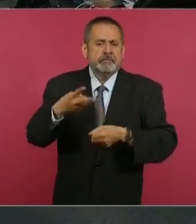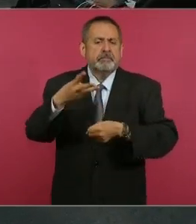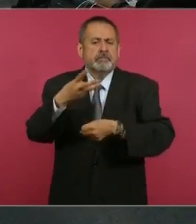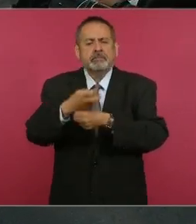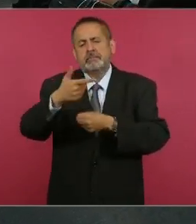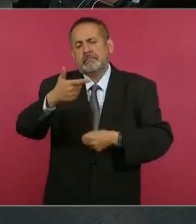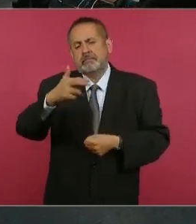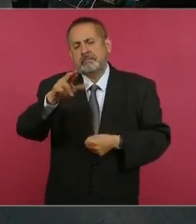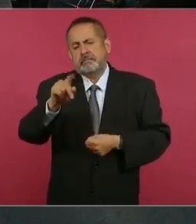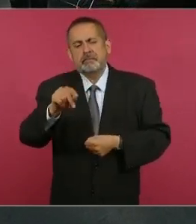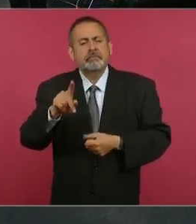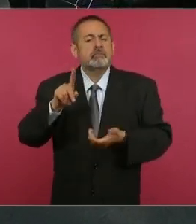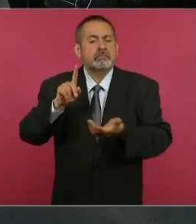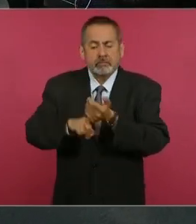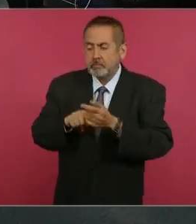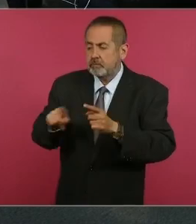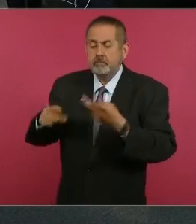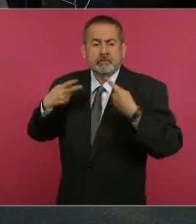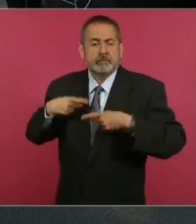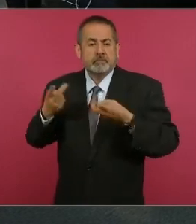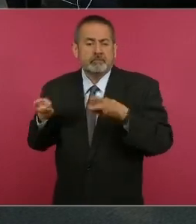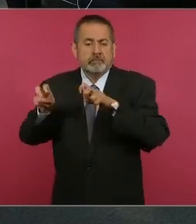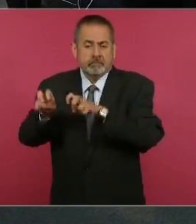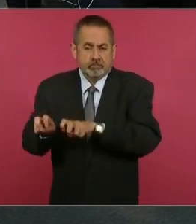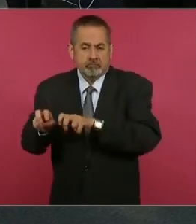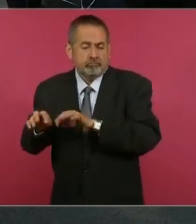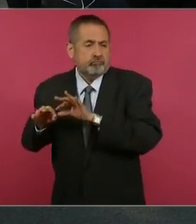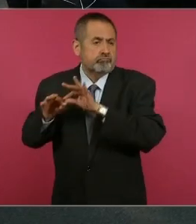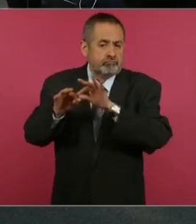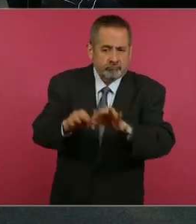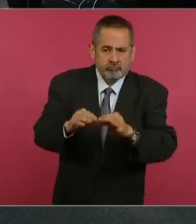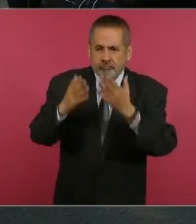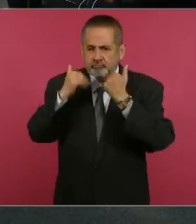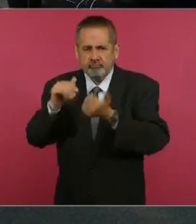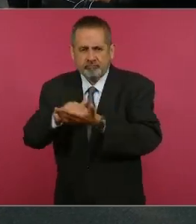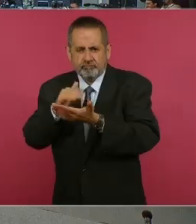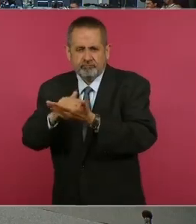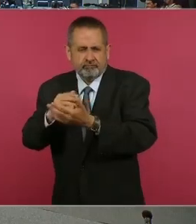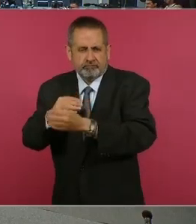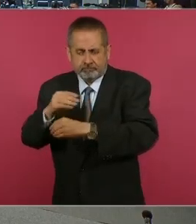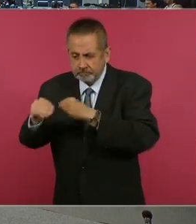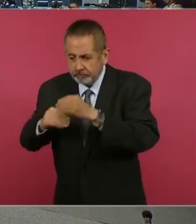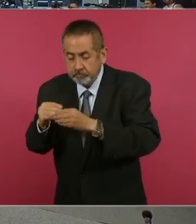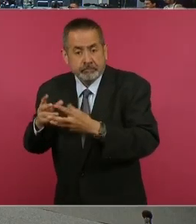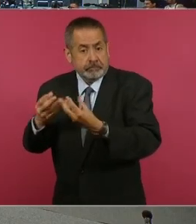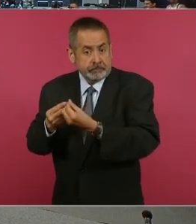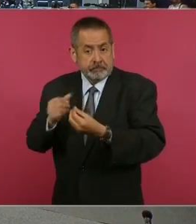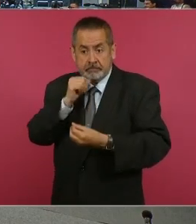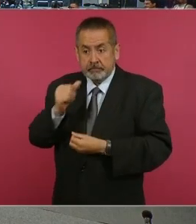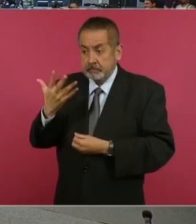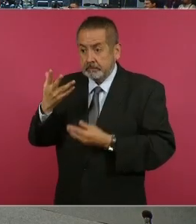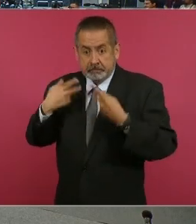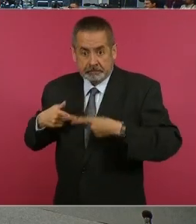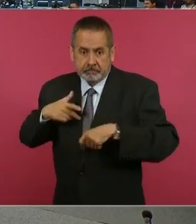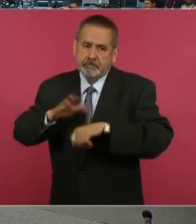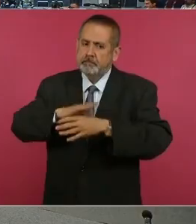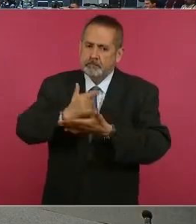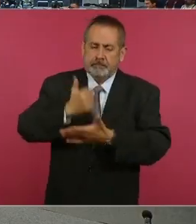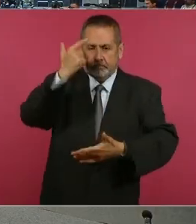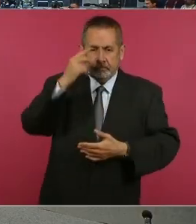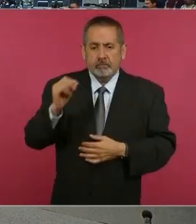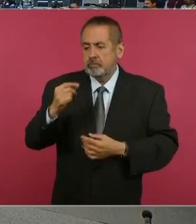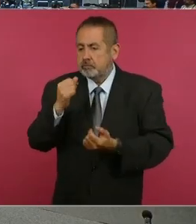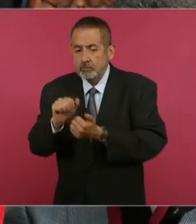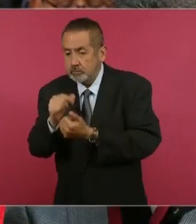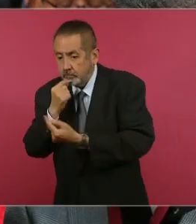si se transporta a un individuo indocumentado y aumenta segundo grado si son más de 5 personas o incluye a un menor de